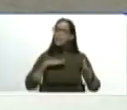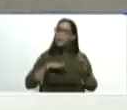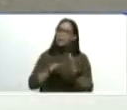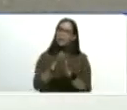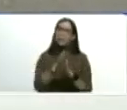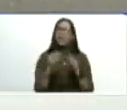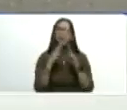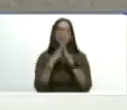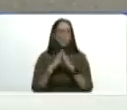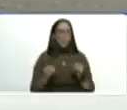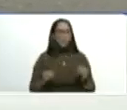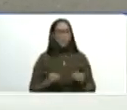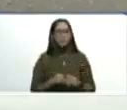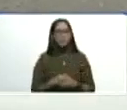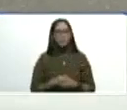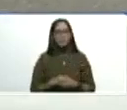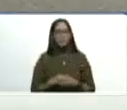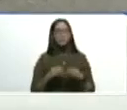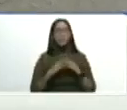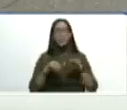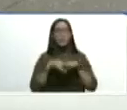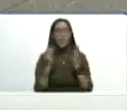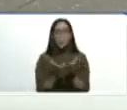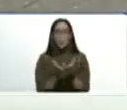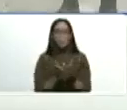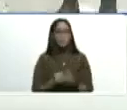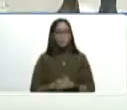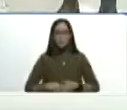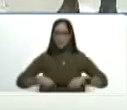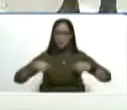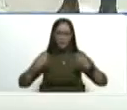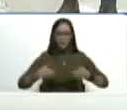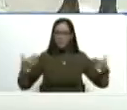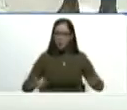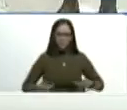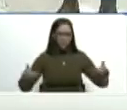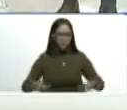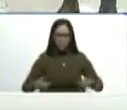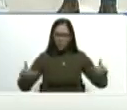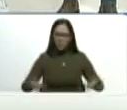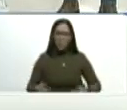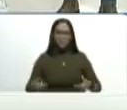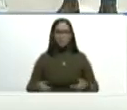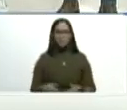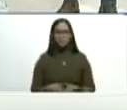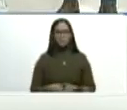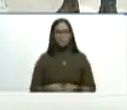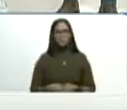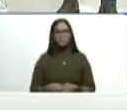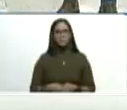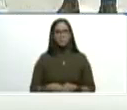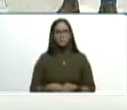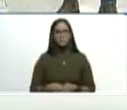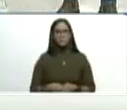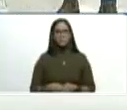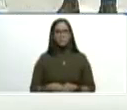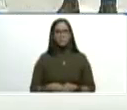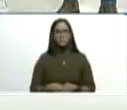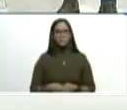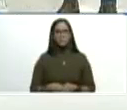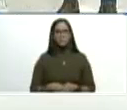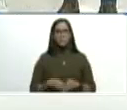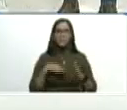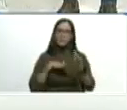entre todos y todas. Todo el mundo poniendo esfuerzo, esfuerzo, esfuerzo. para